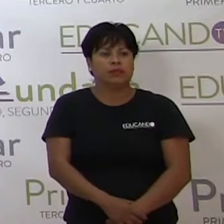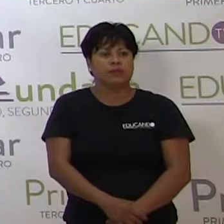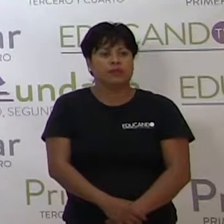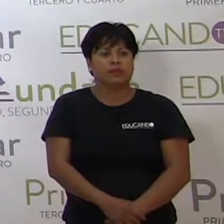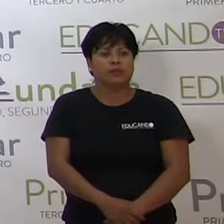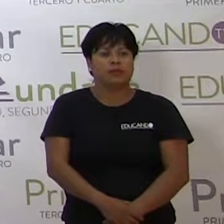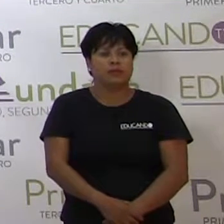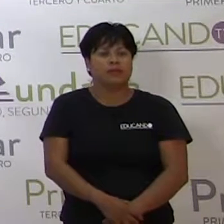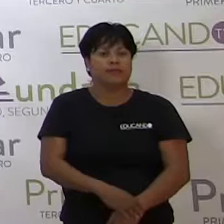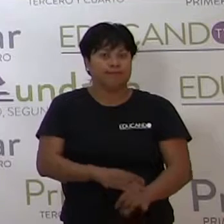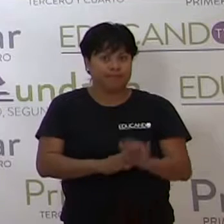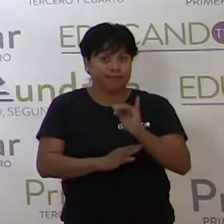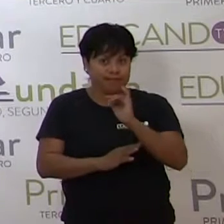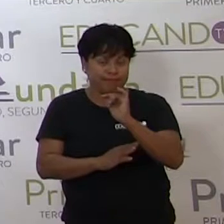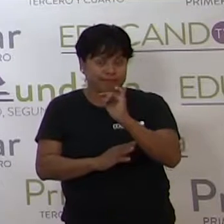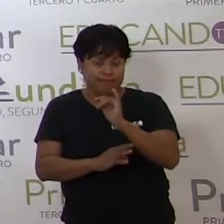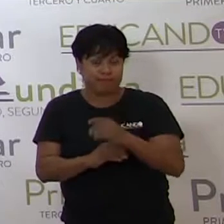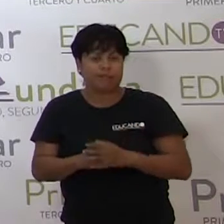¿Sí?